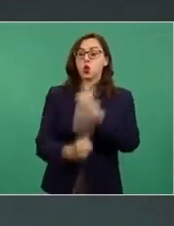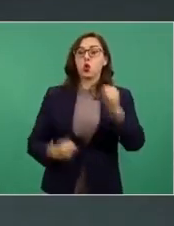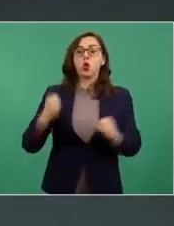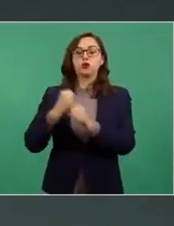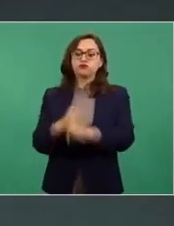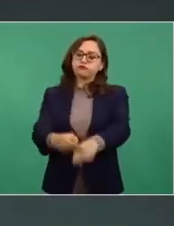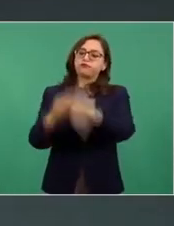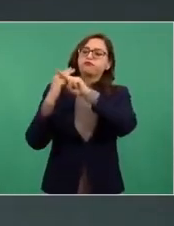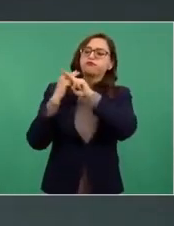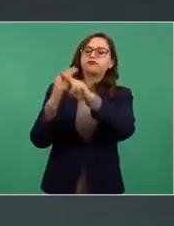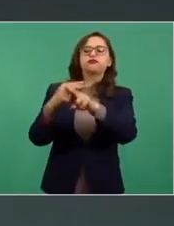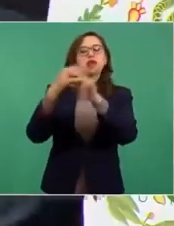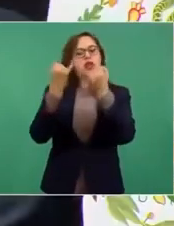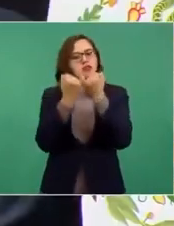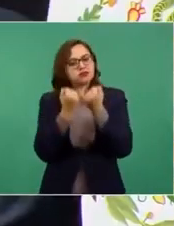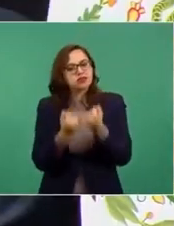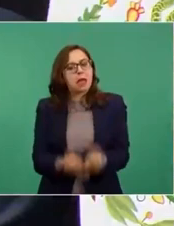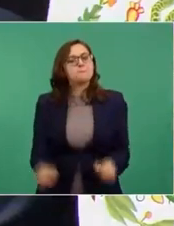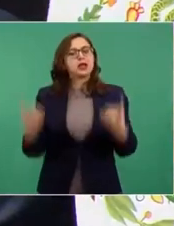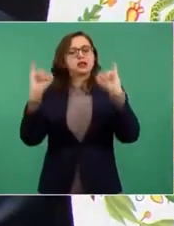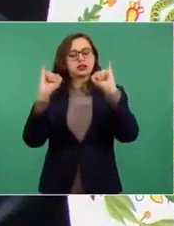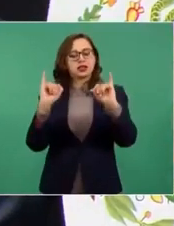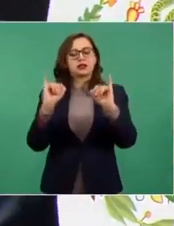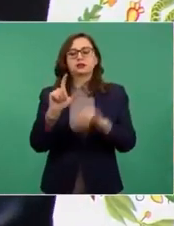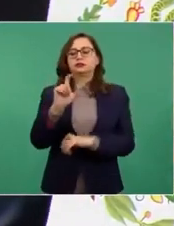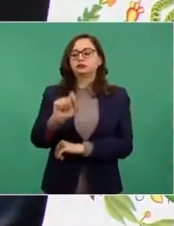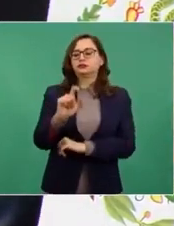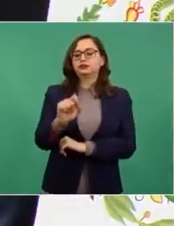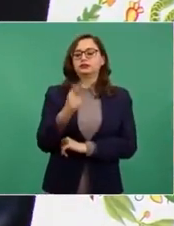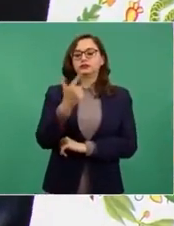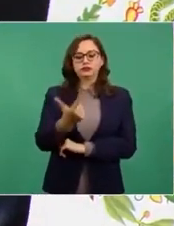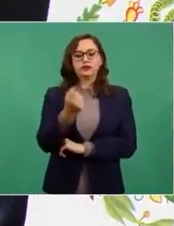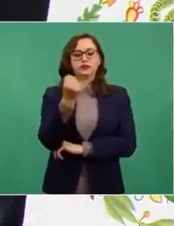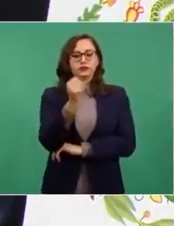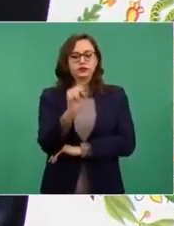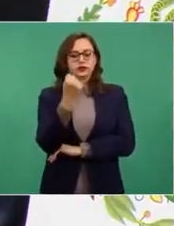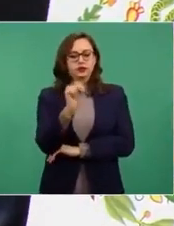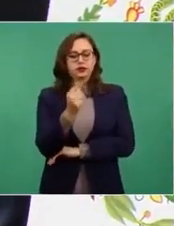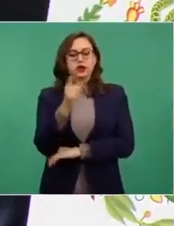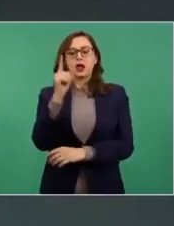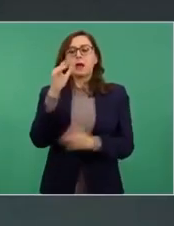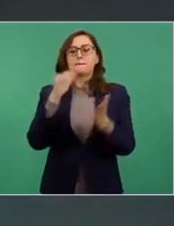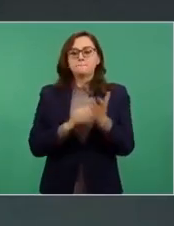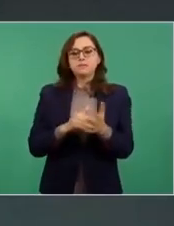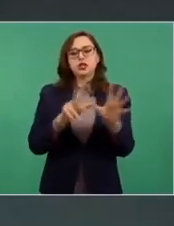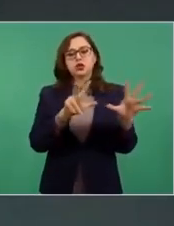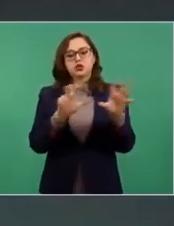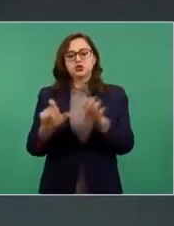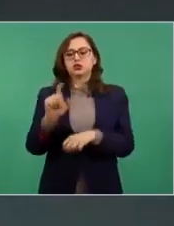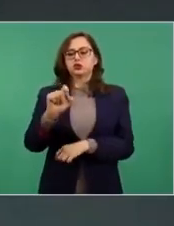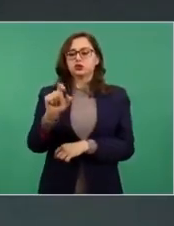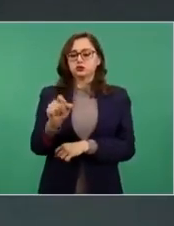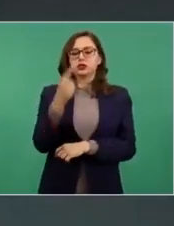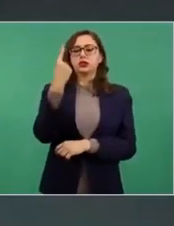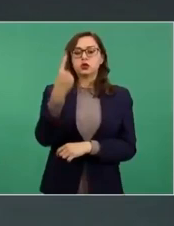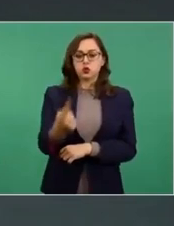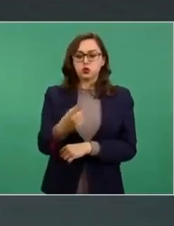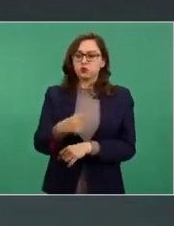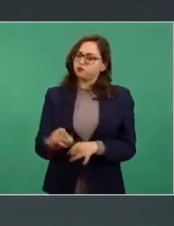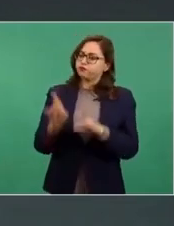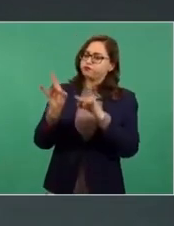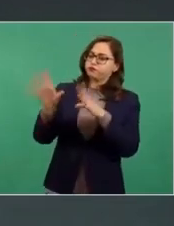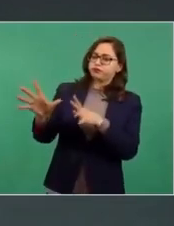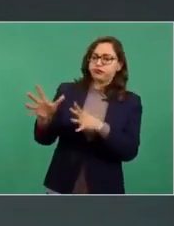nuestra independencia alcanzada el 27 de septiembre de 1821. En